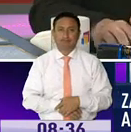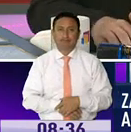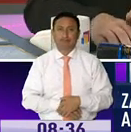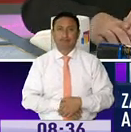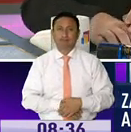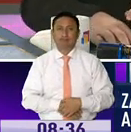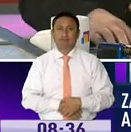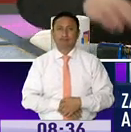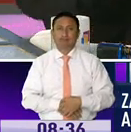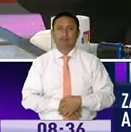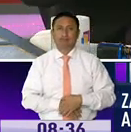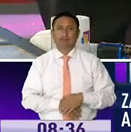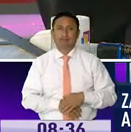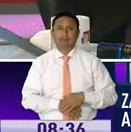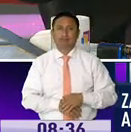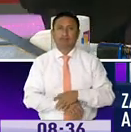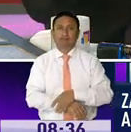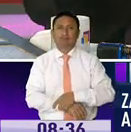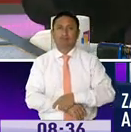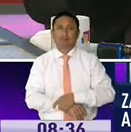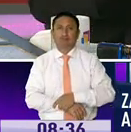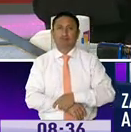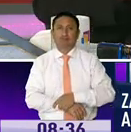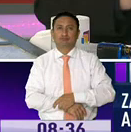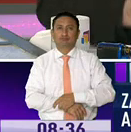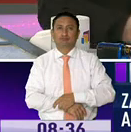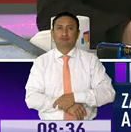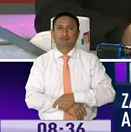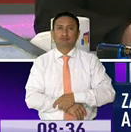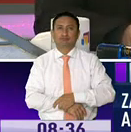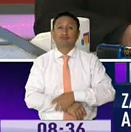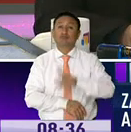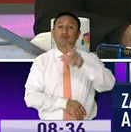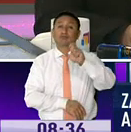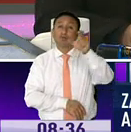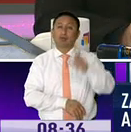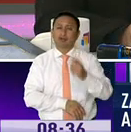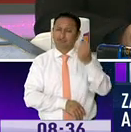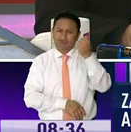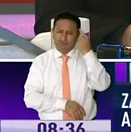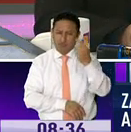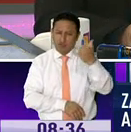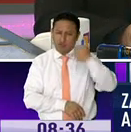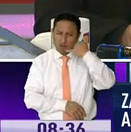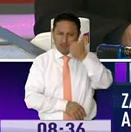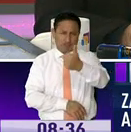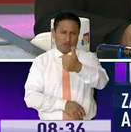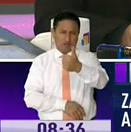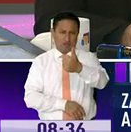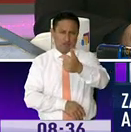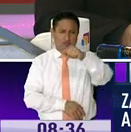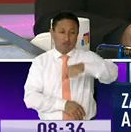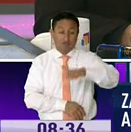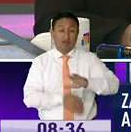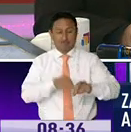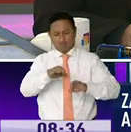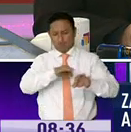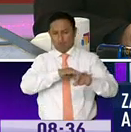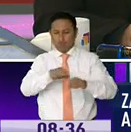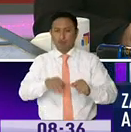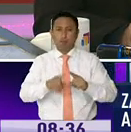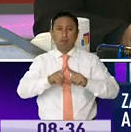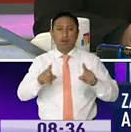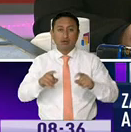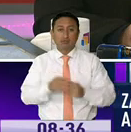Zapata, un poco para que la ciudadanía entienda esto, lo de las llamadas es totalmente válido, el hacer un explicativo,